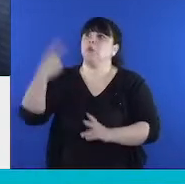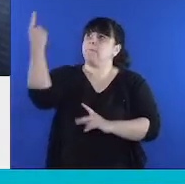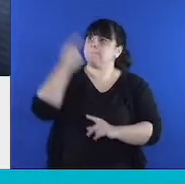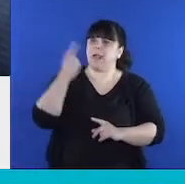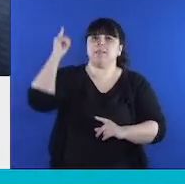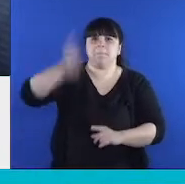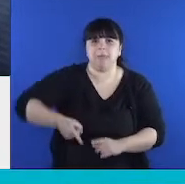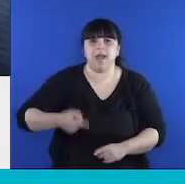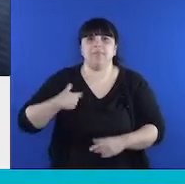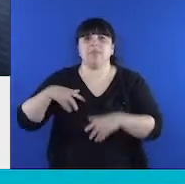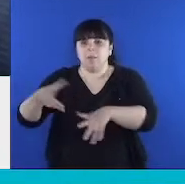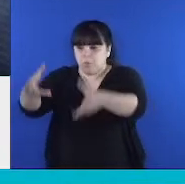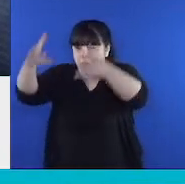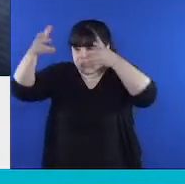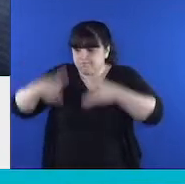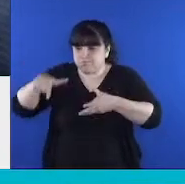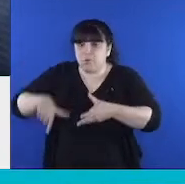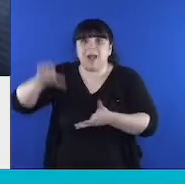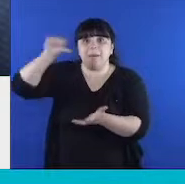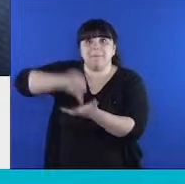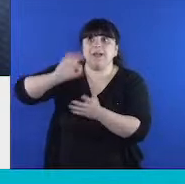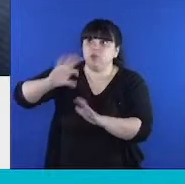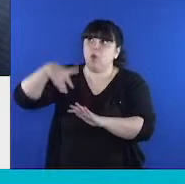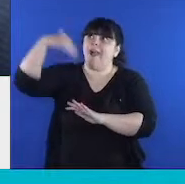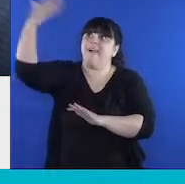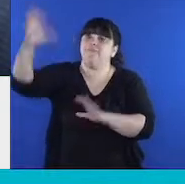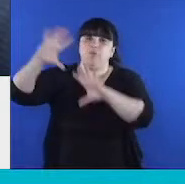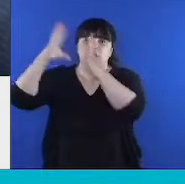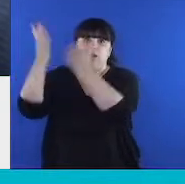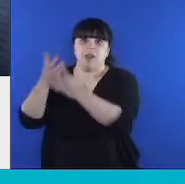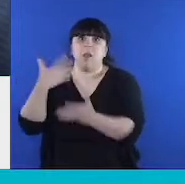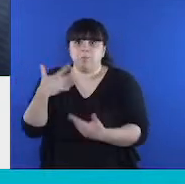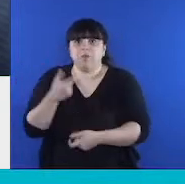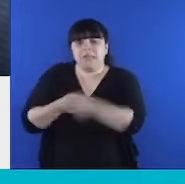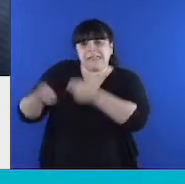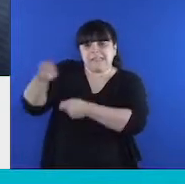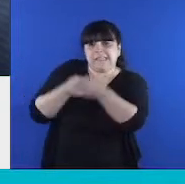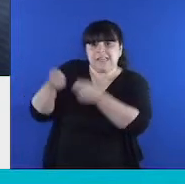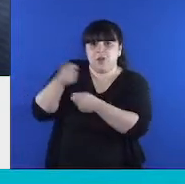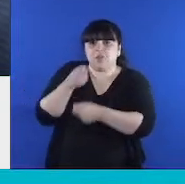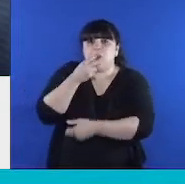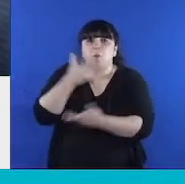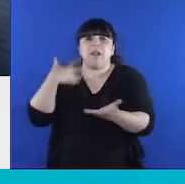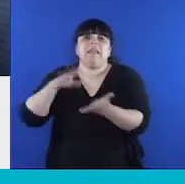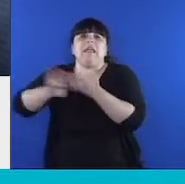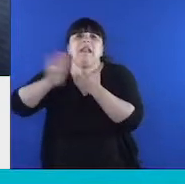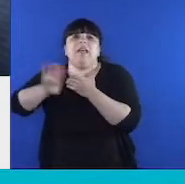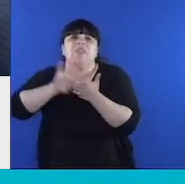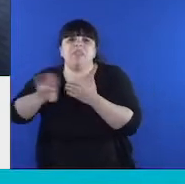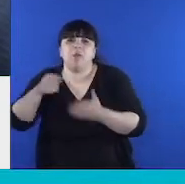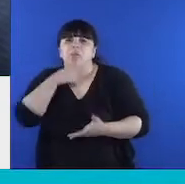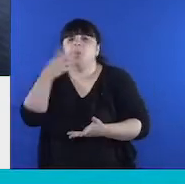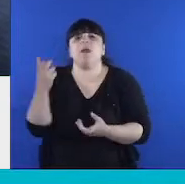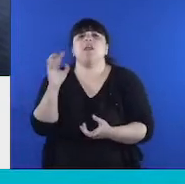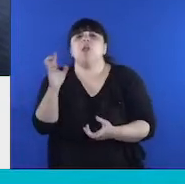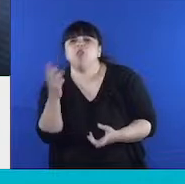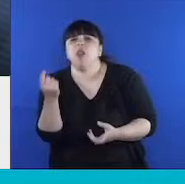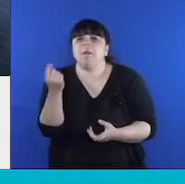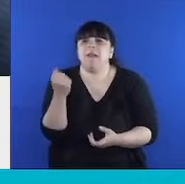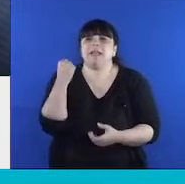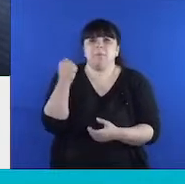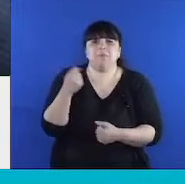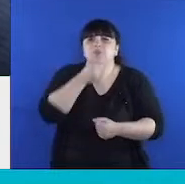en el extranjero debentures, obligaciones negociables y otros títulos de deuda en cualquier moneda con o sin garantía real, especial o